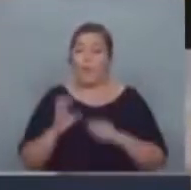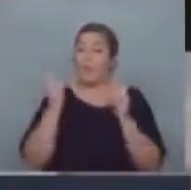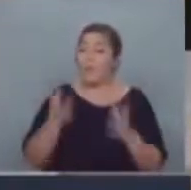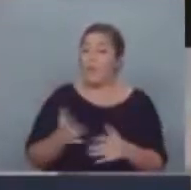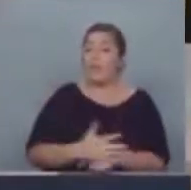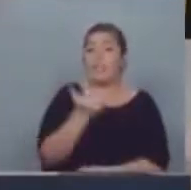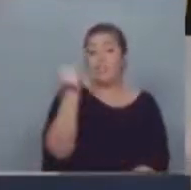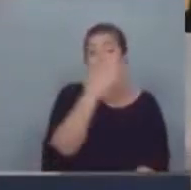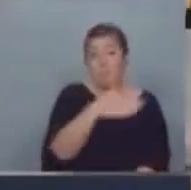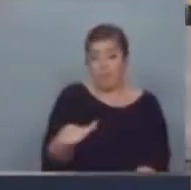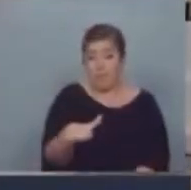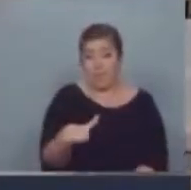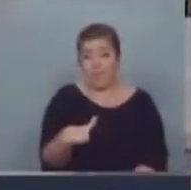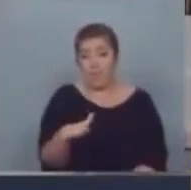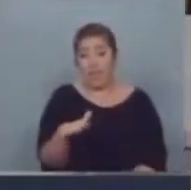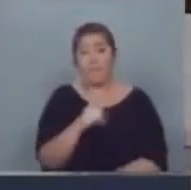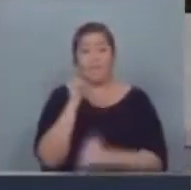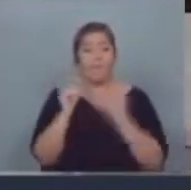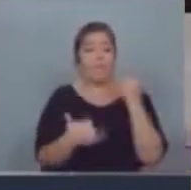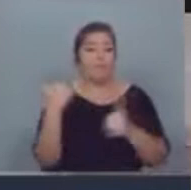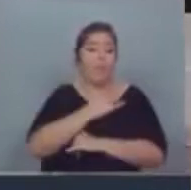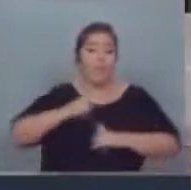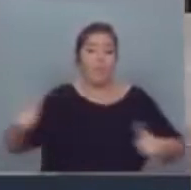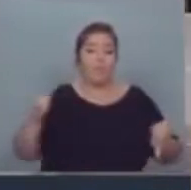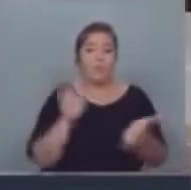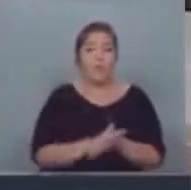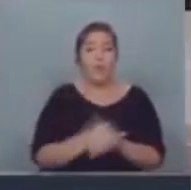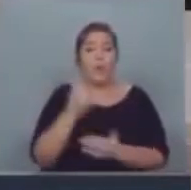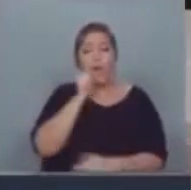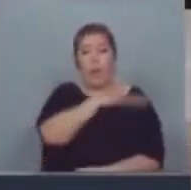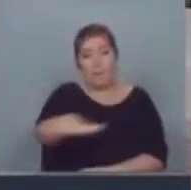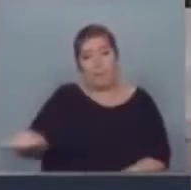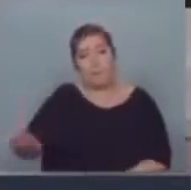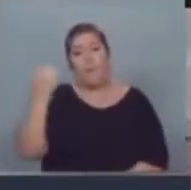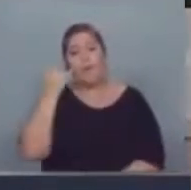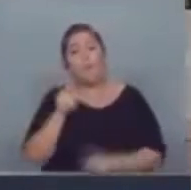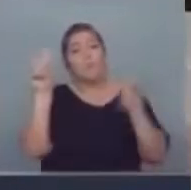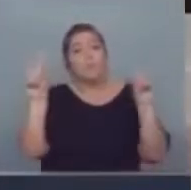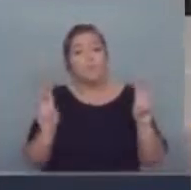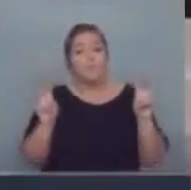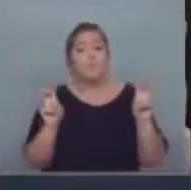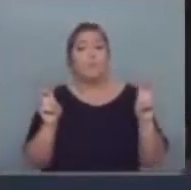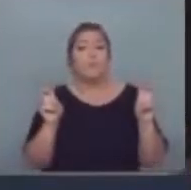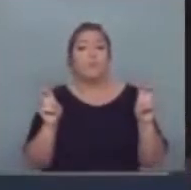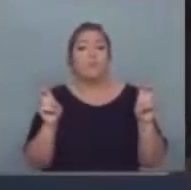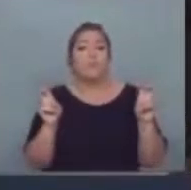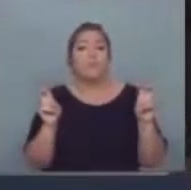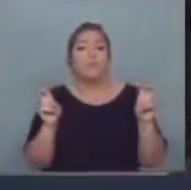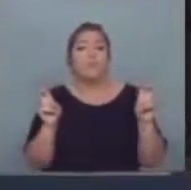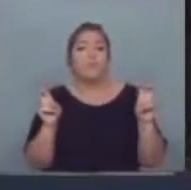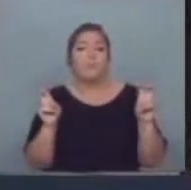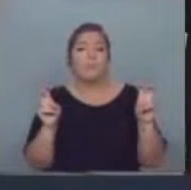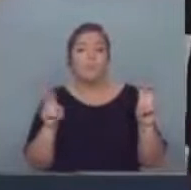desde las 6:30 están con toda la información de nuestro campo y hay uno de los temas que está generando mucho, pero